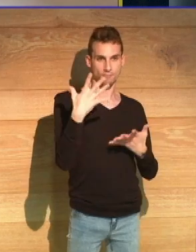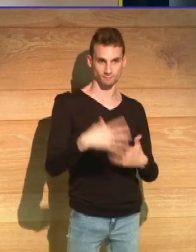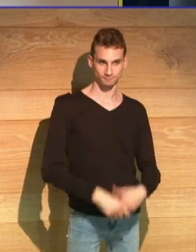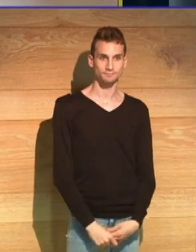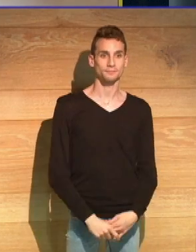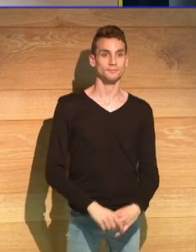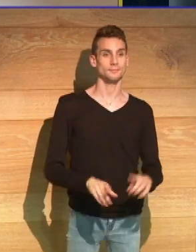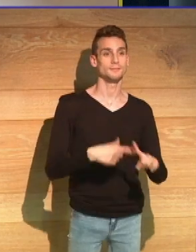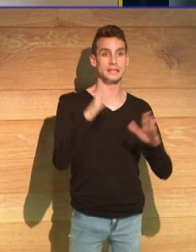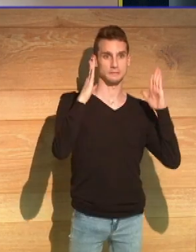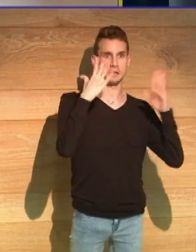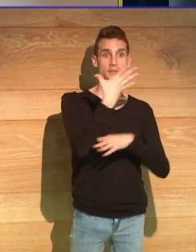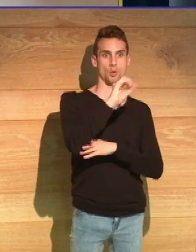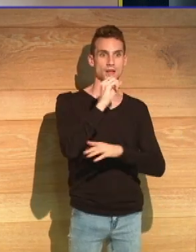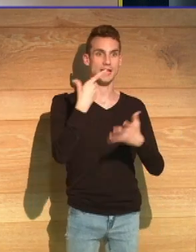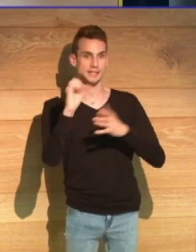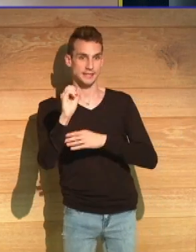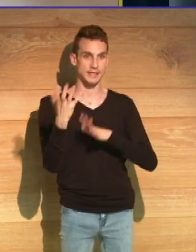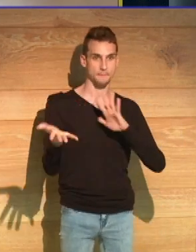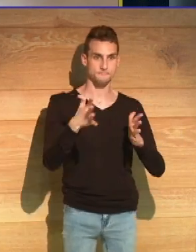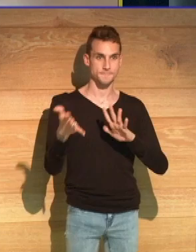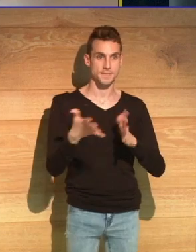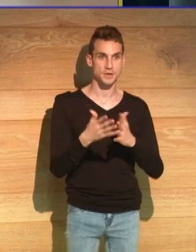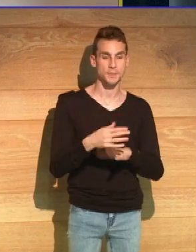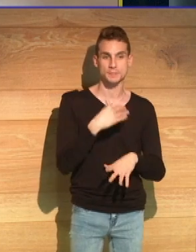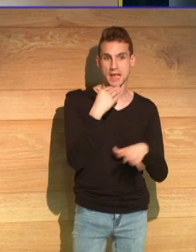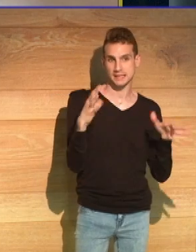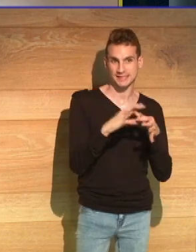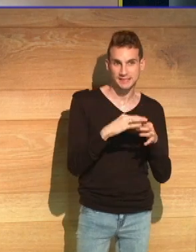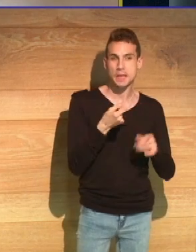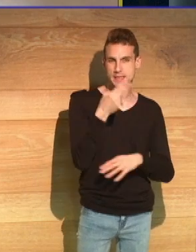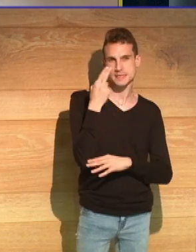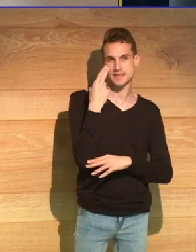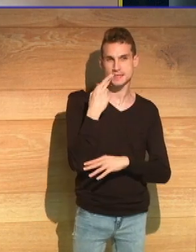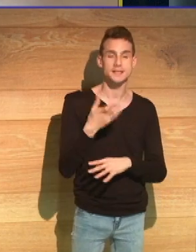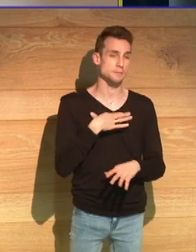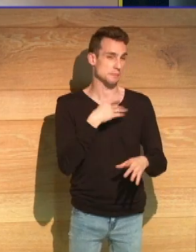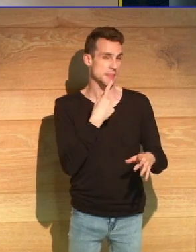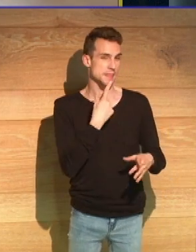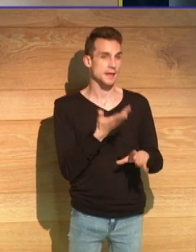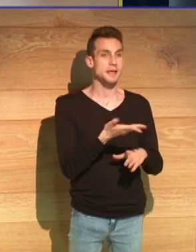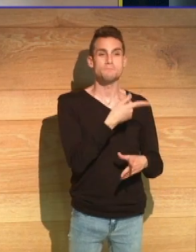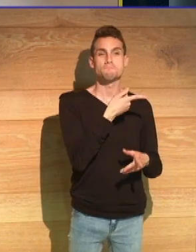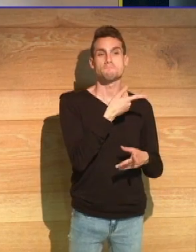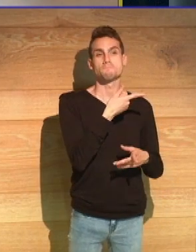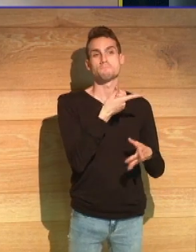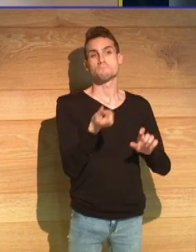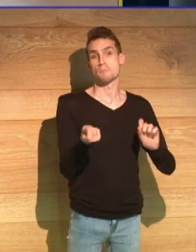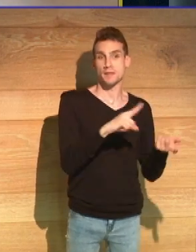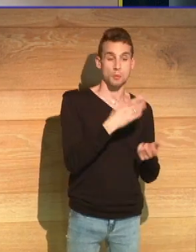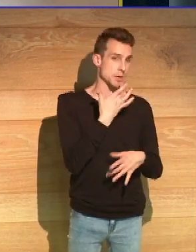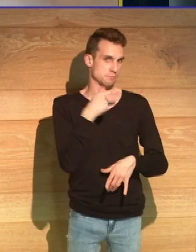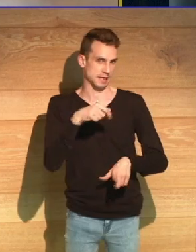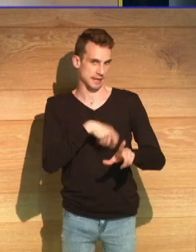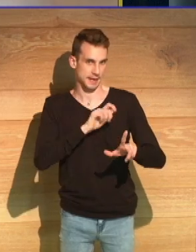de los 50 a los 60, una analogía que nos parecía interesante era que era algo quizás similar a lo que representaba, por ejemplo, en España